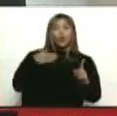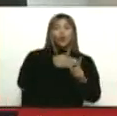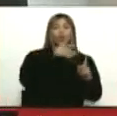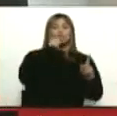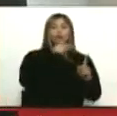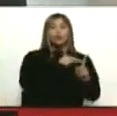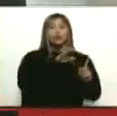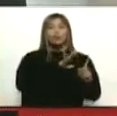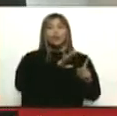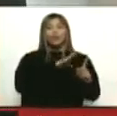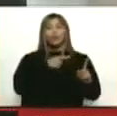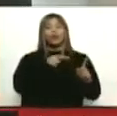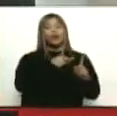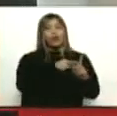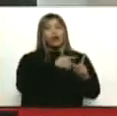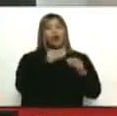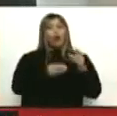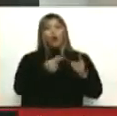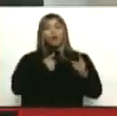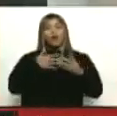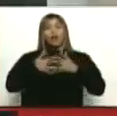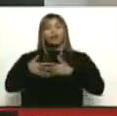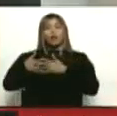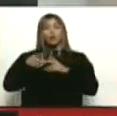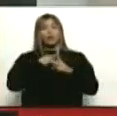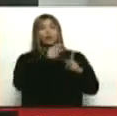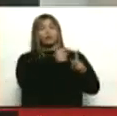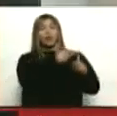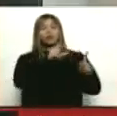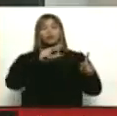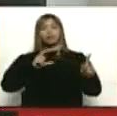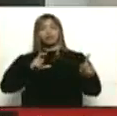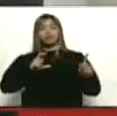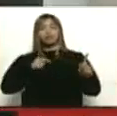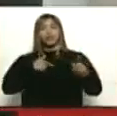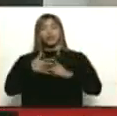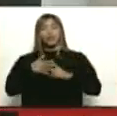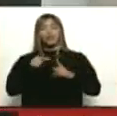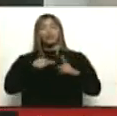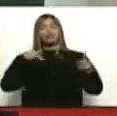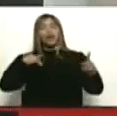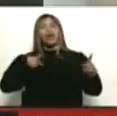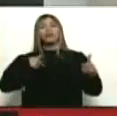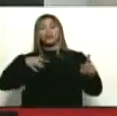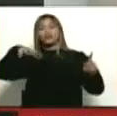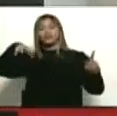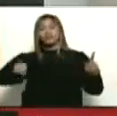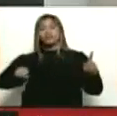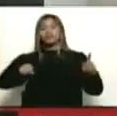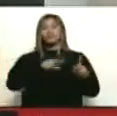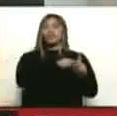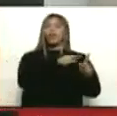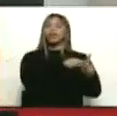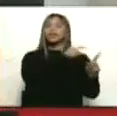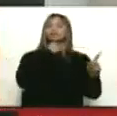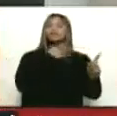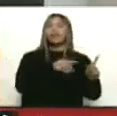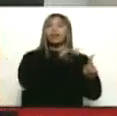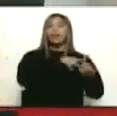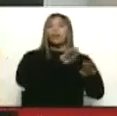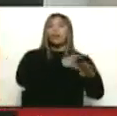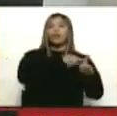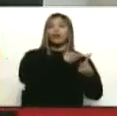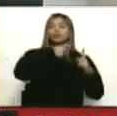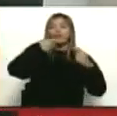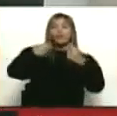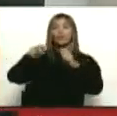activos en Estados Unidos. Contra sus cuentas en Estados Unidos, contra sus oficinas, sus edificios, cualquier cosa que tenga esta empresa